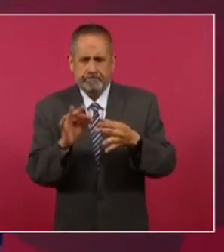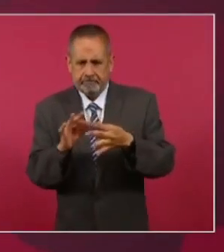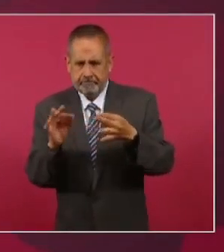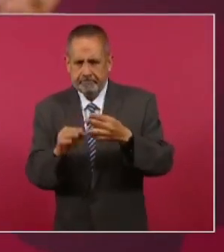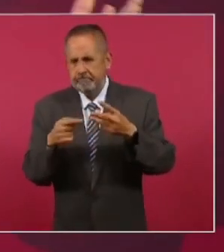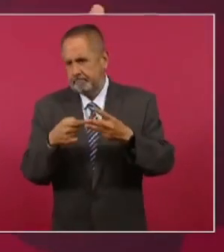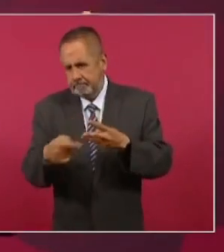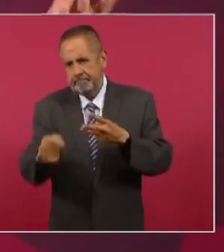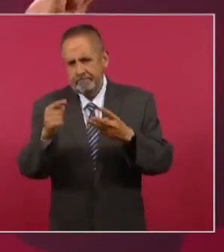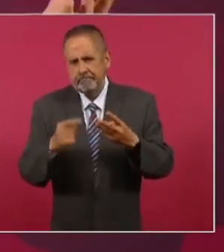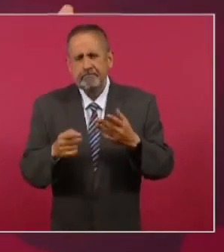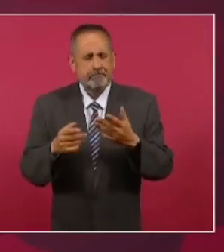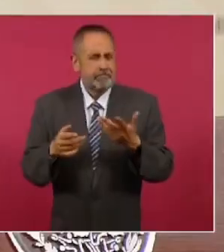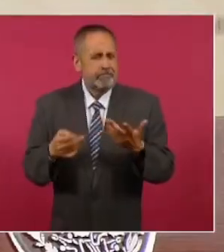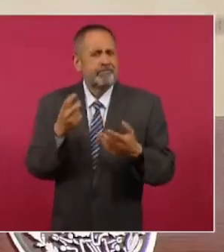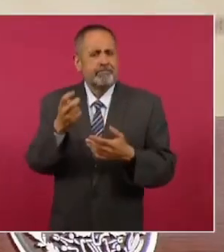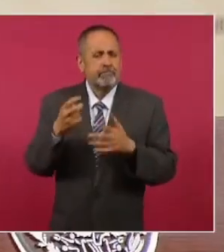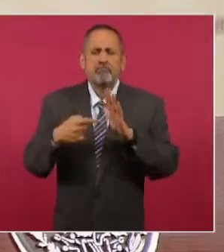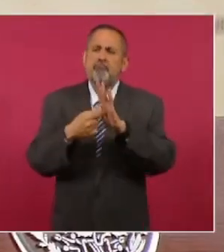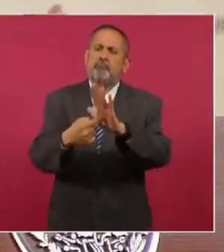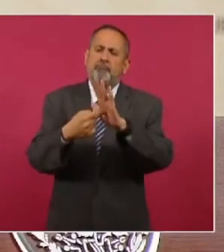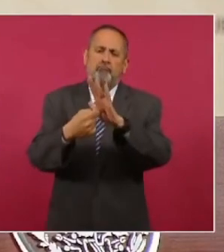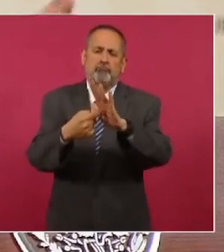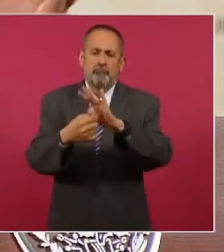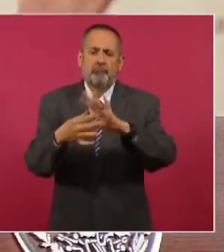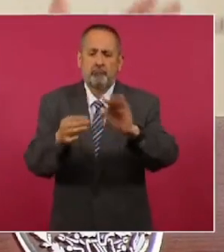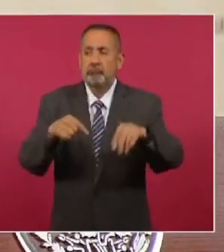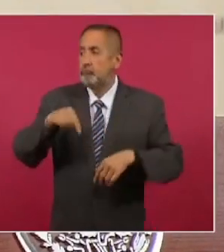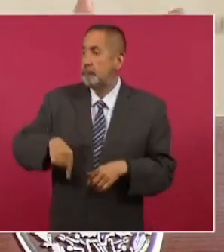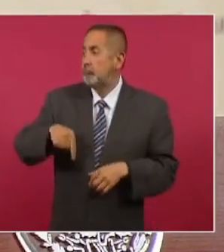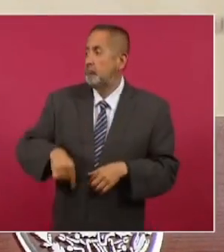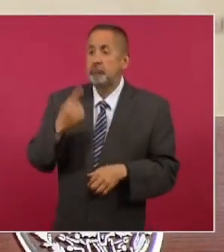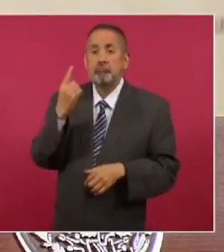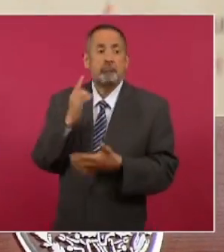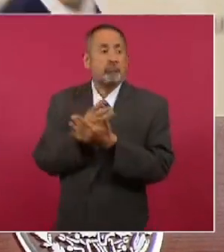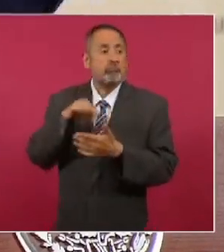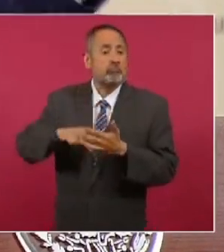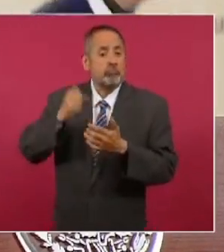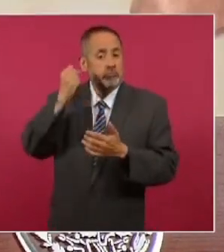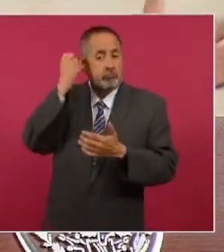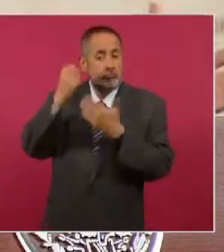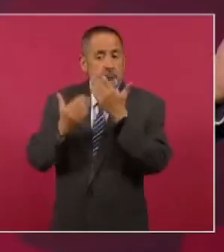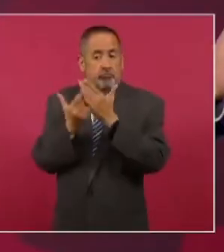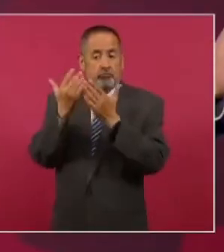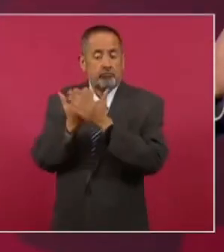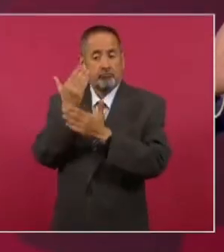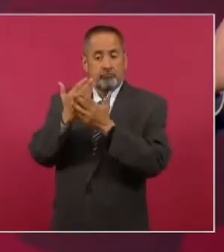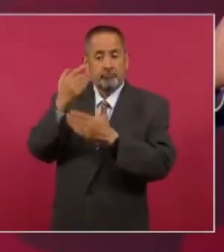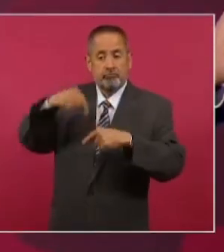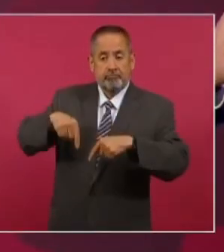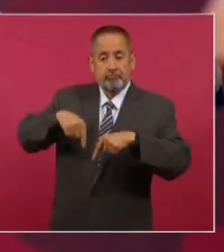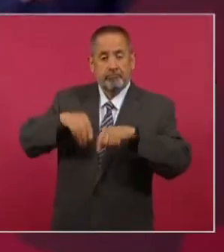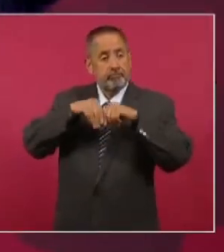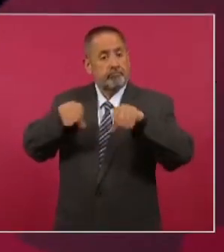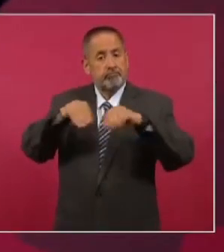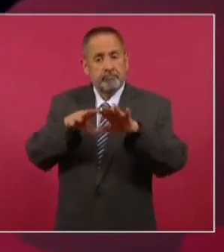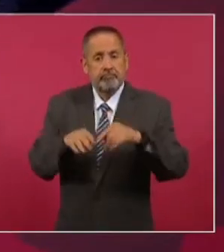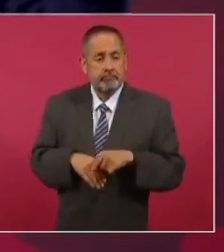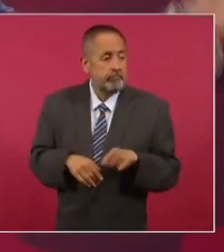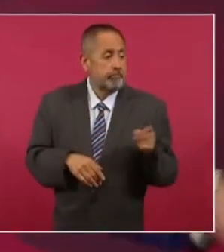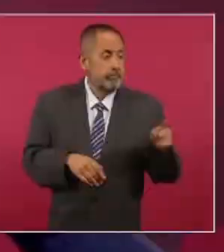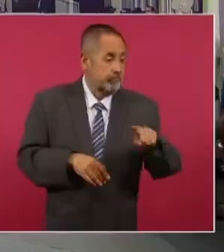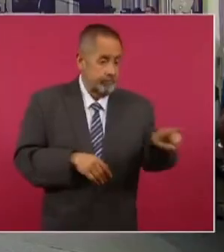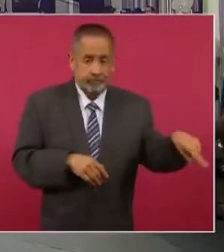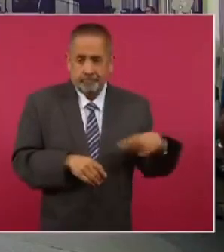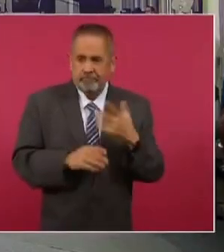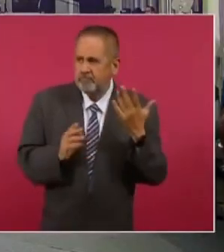porque es el único espacio que tenemos esta mañanera hay un bloqueo